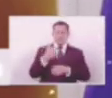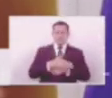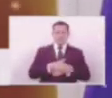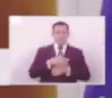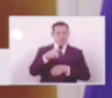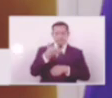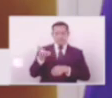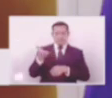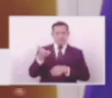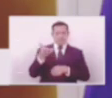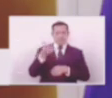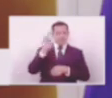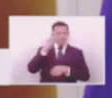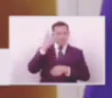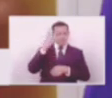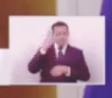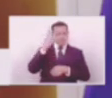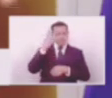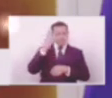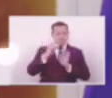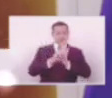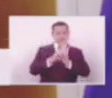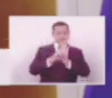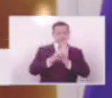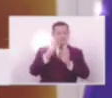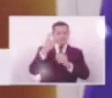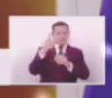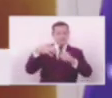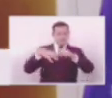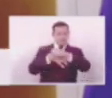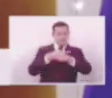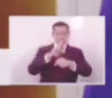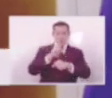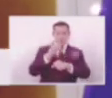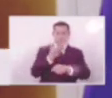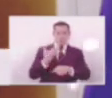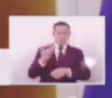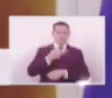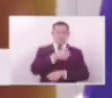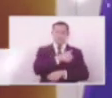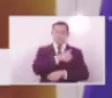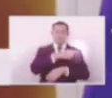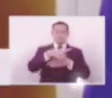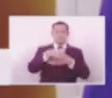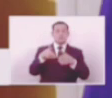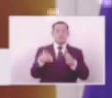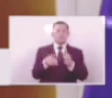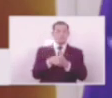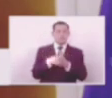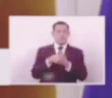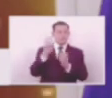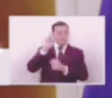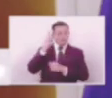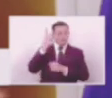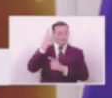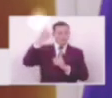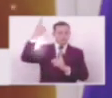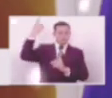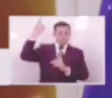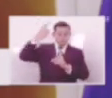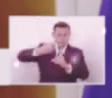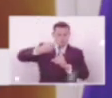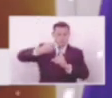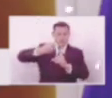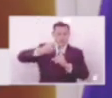estas cosas ya no van a ser sinónimos de impunidad al final nuestro deber como diputados es exigir